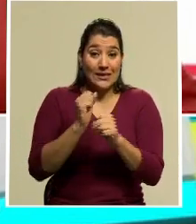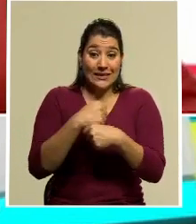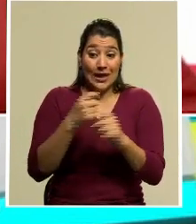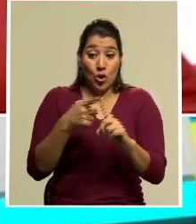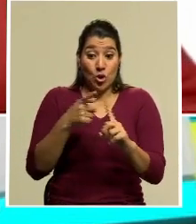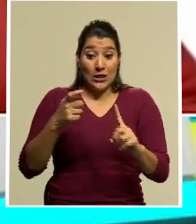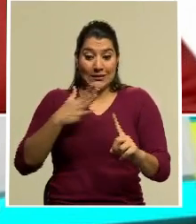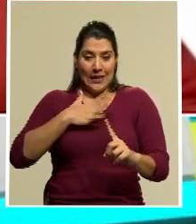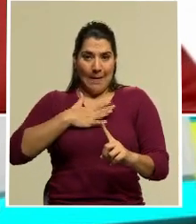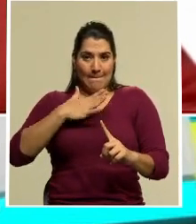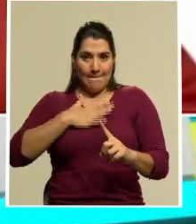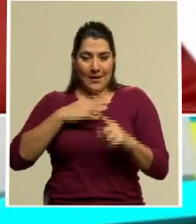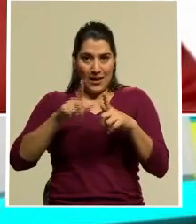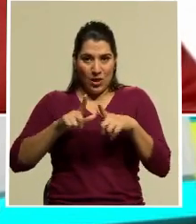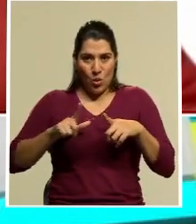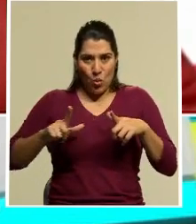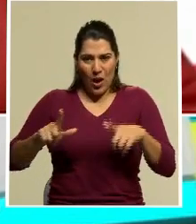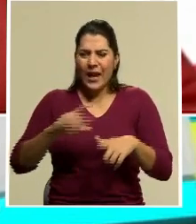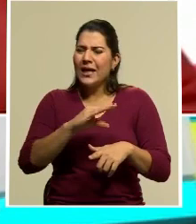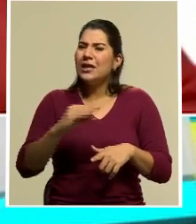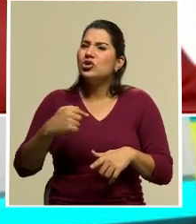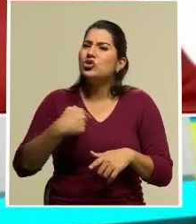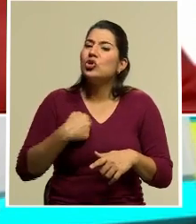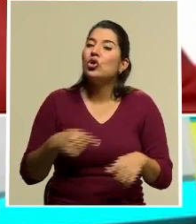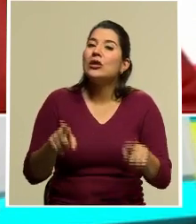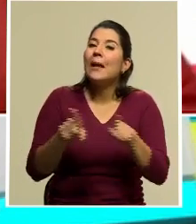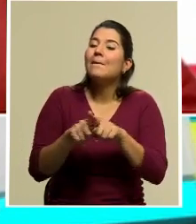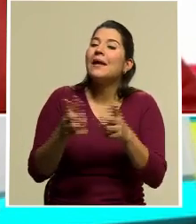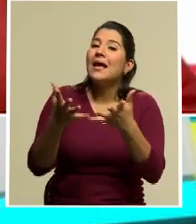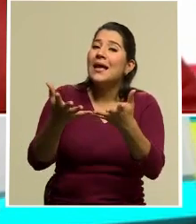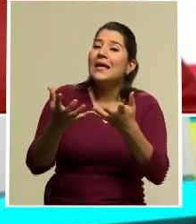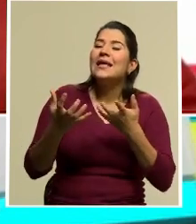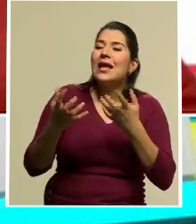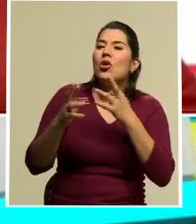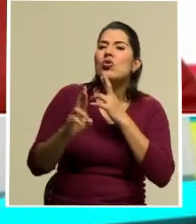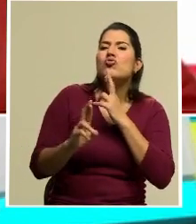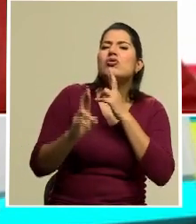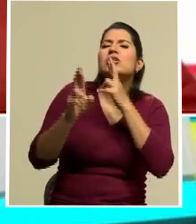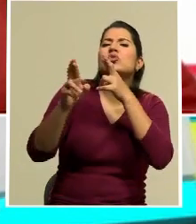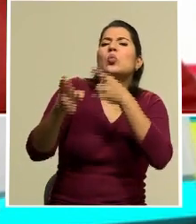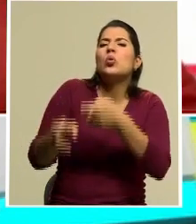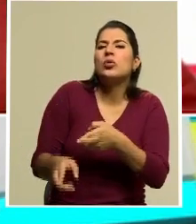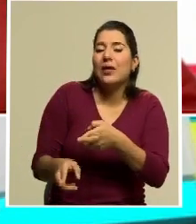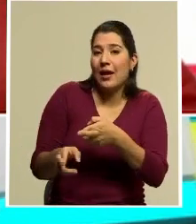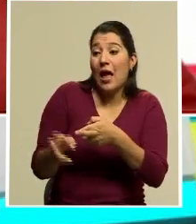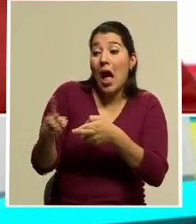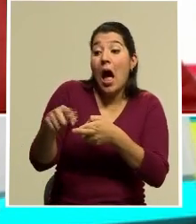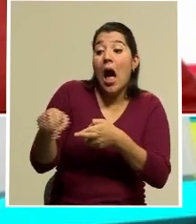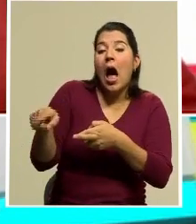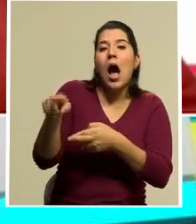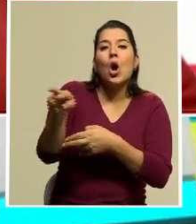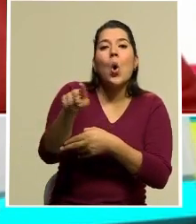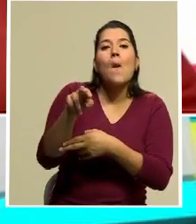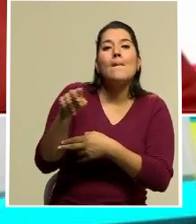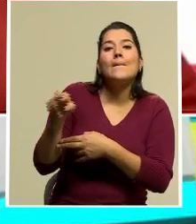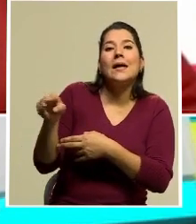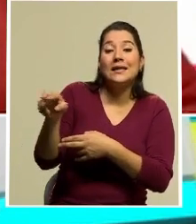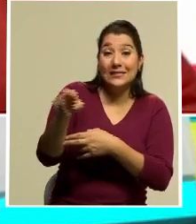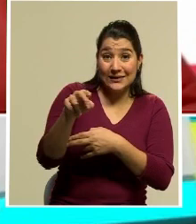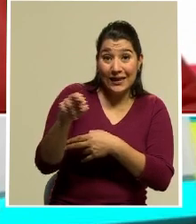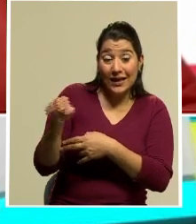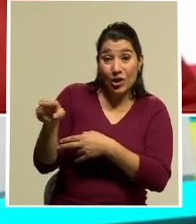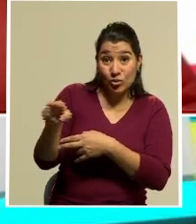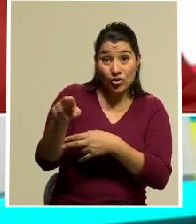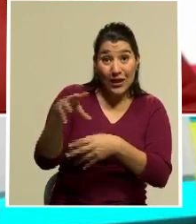y respondiendo además a un pedido que compañeros de base, de dirigencia